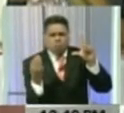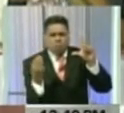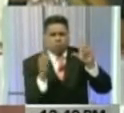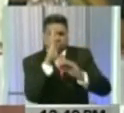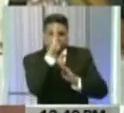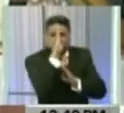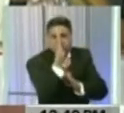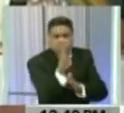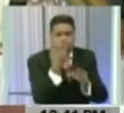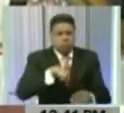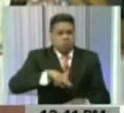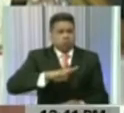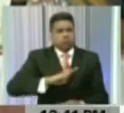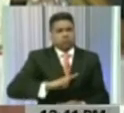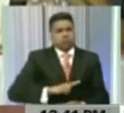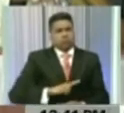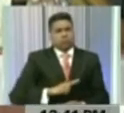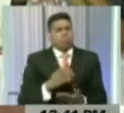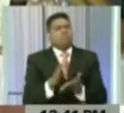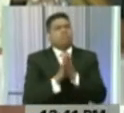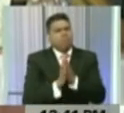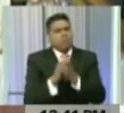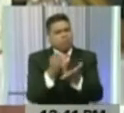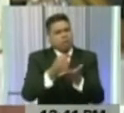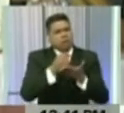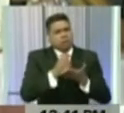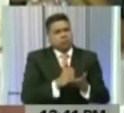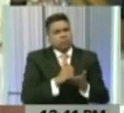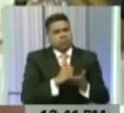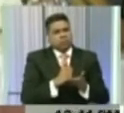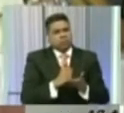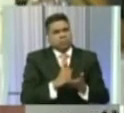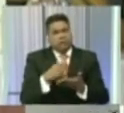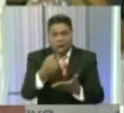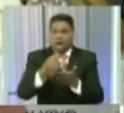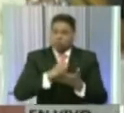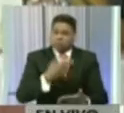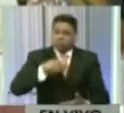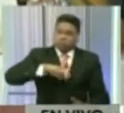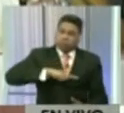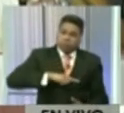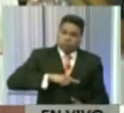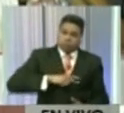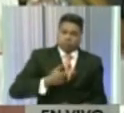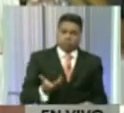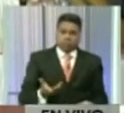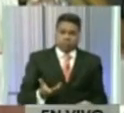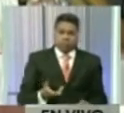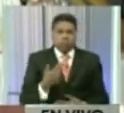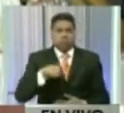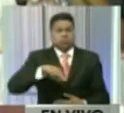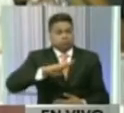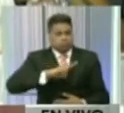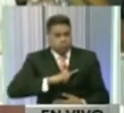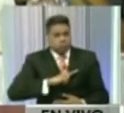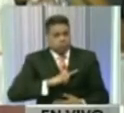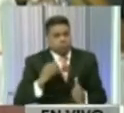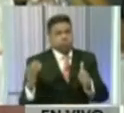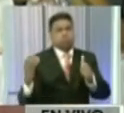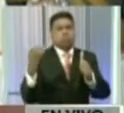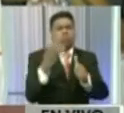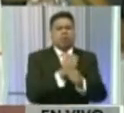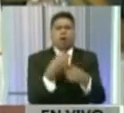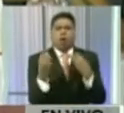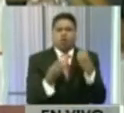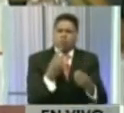gran reto. Ayúdennos, ayúdennos. Y nosotros hemos logrado, ustedes dirán, ¿y cómo